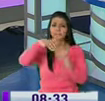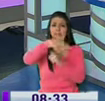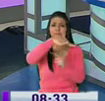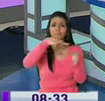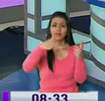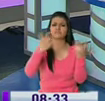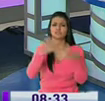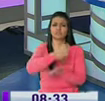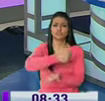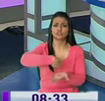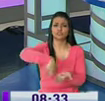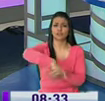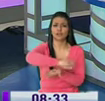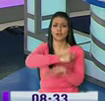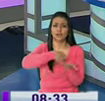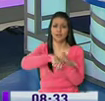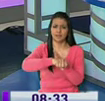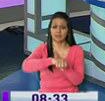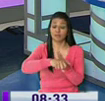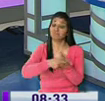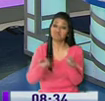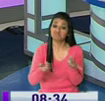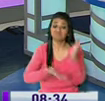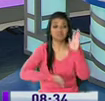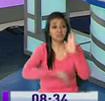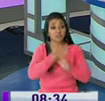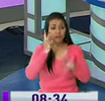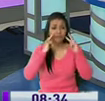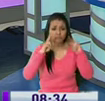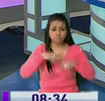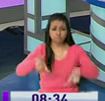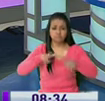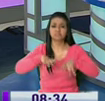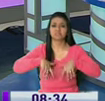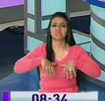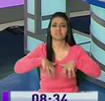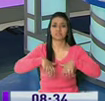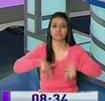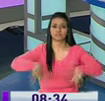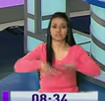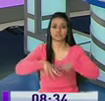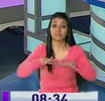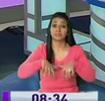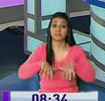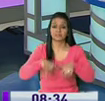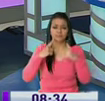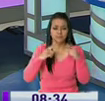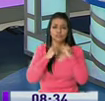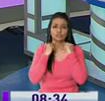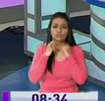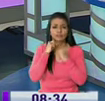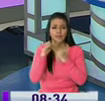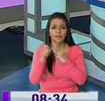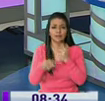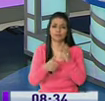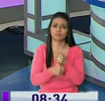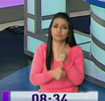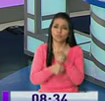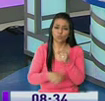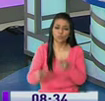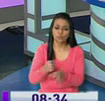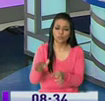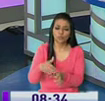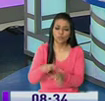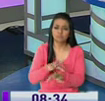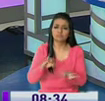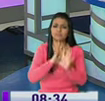en Solanda denominado el de los tubos. Ahí se fue a hacer requisa de mascotas. Requisa de mascotas, controlar collares, controlar las funditas, en fin,